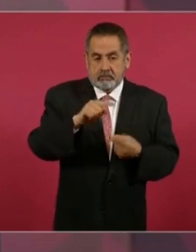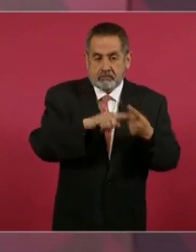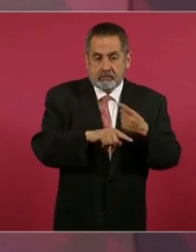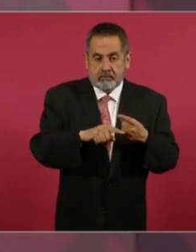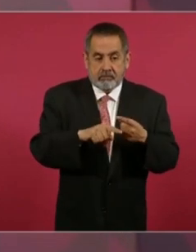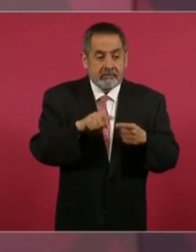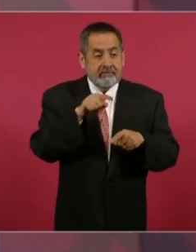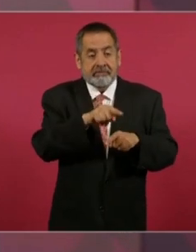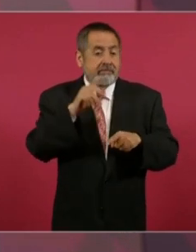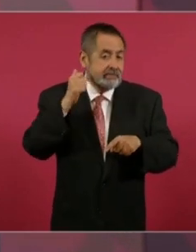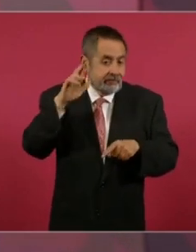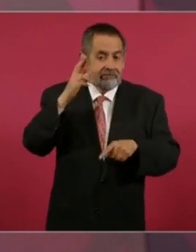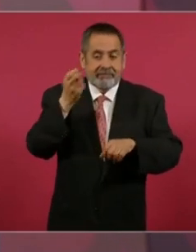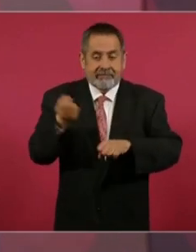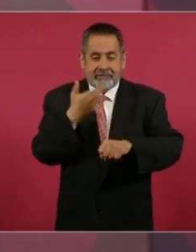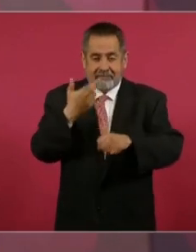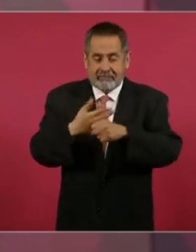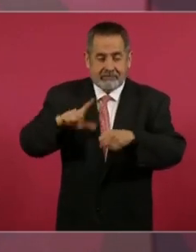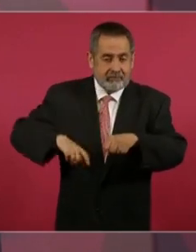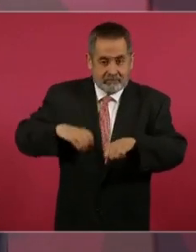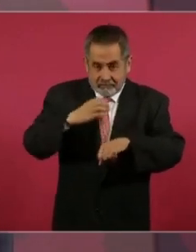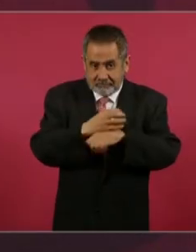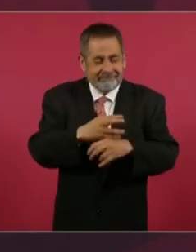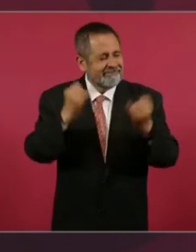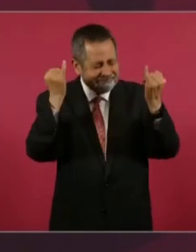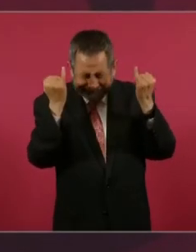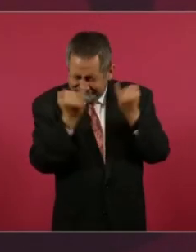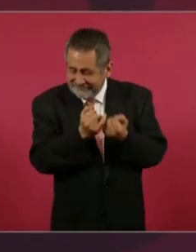Siendo secretario de Gobernación, es igual